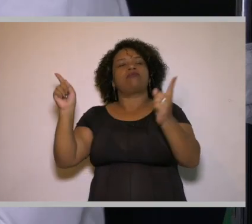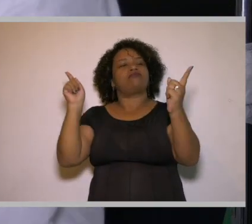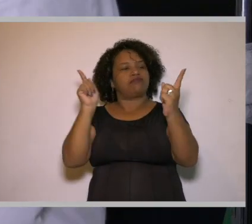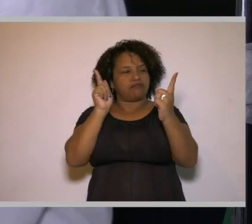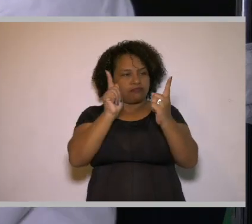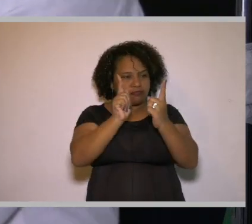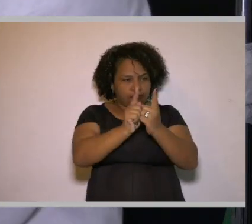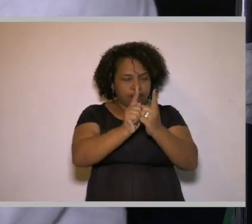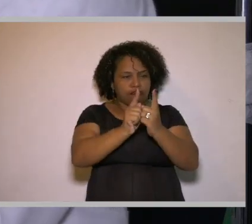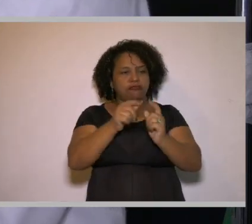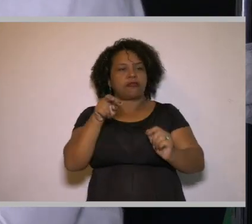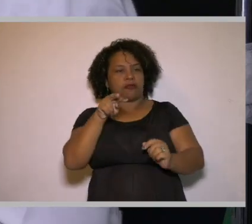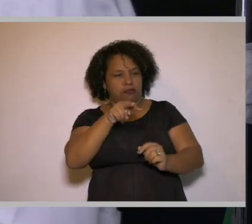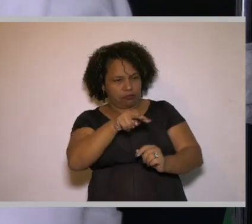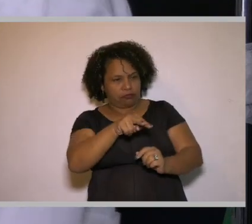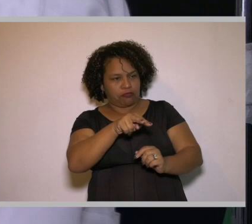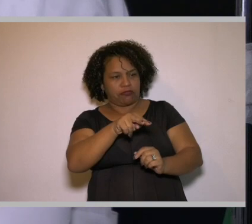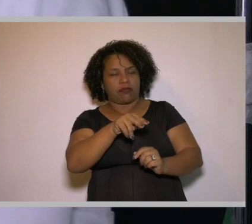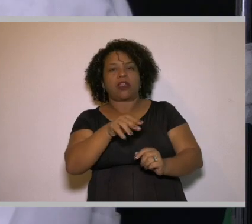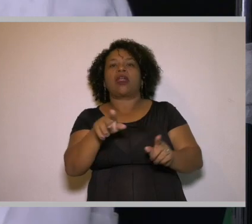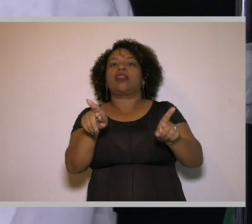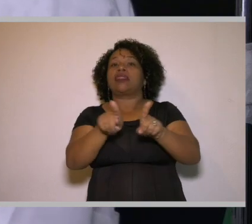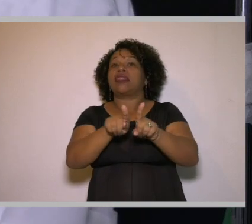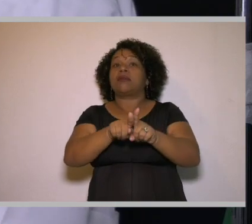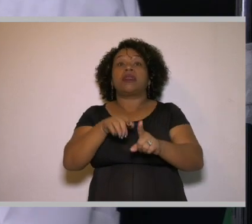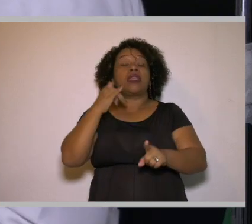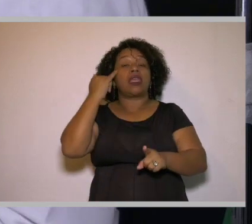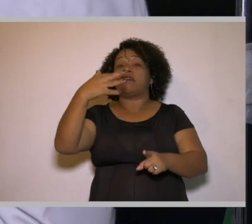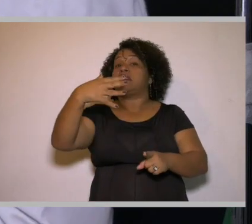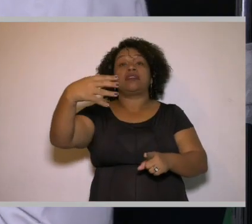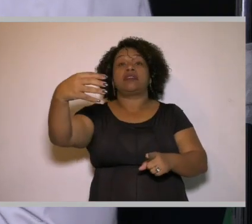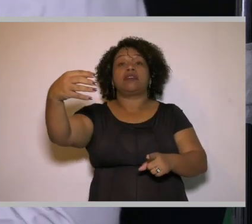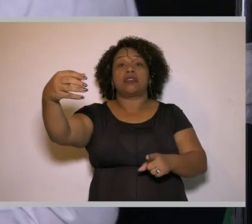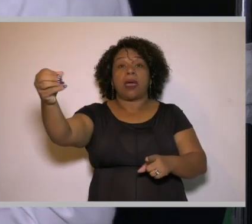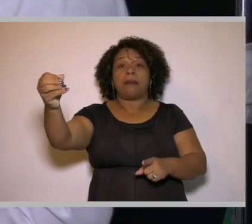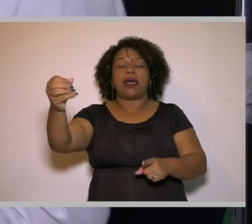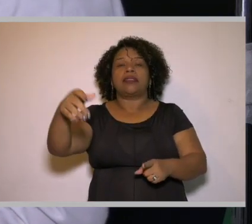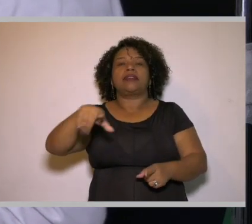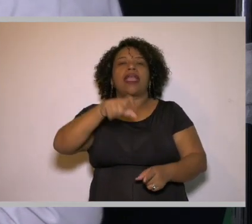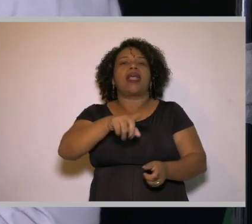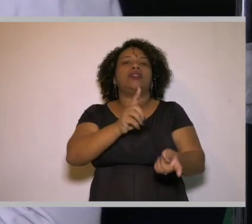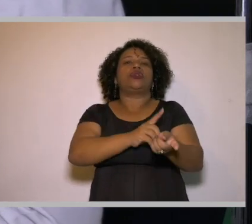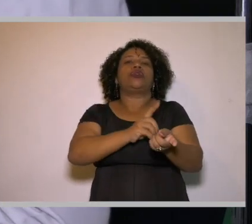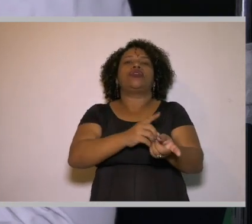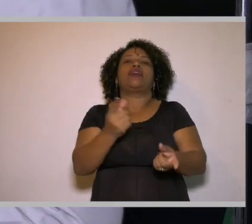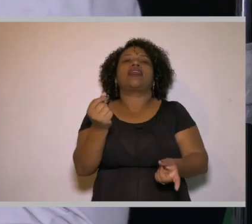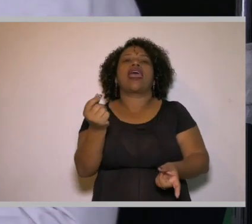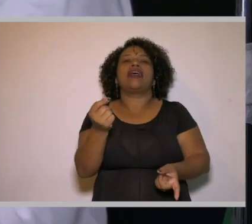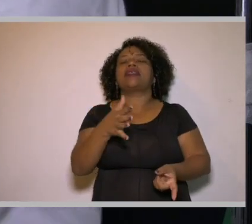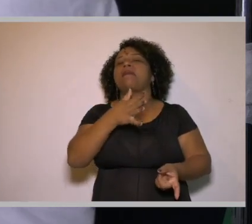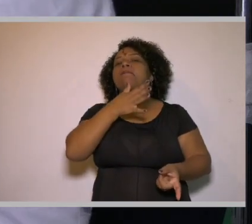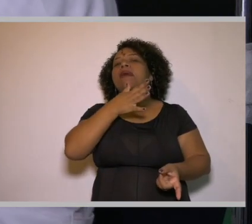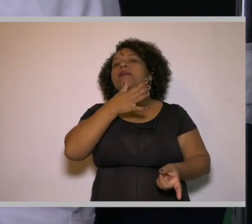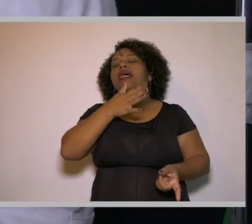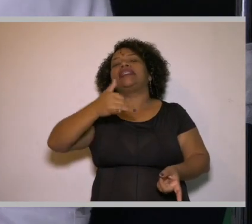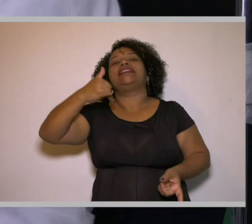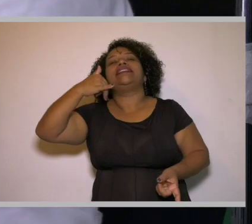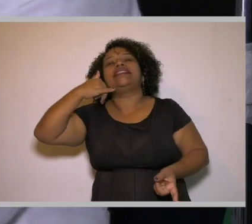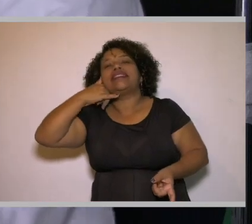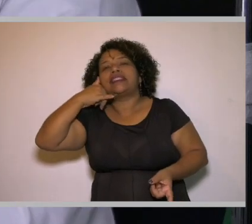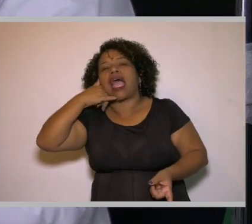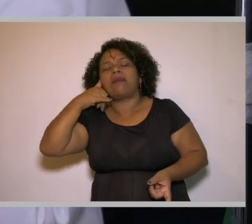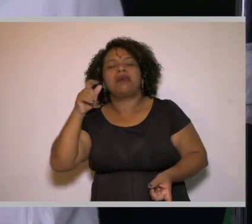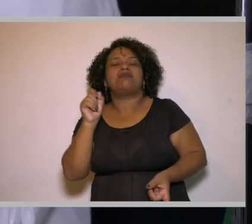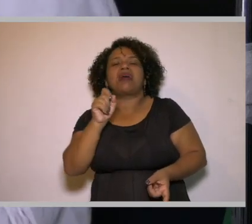de la cirugía cuando está en su habitación. Y que hacer una llamada a la madre después que se va por